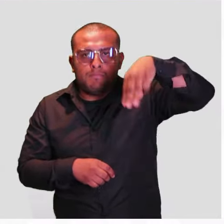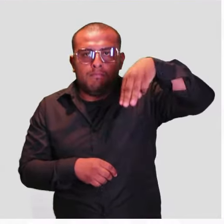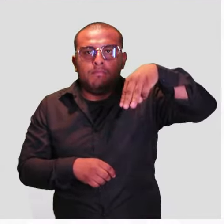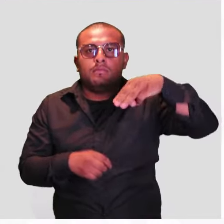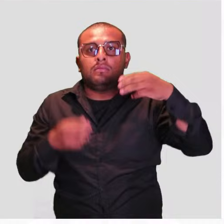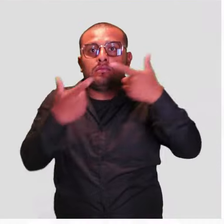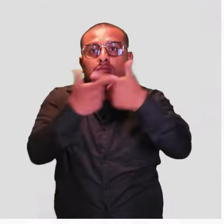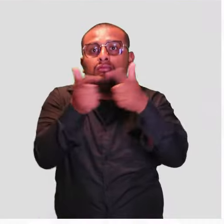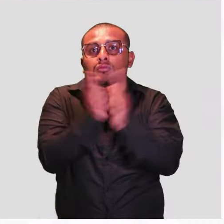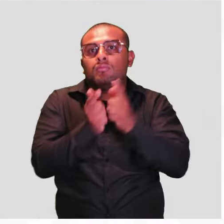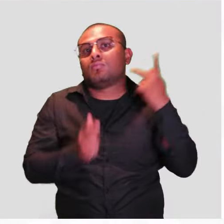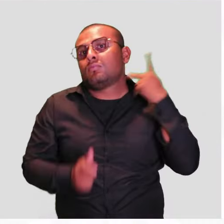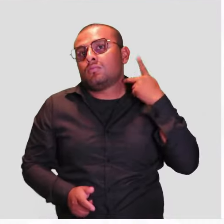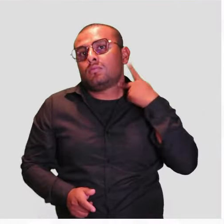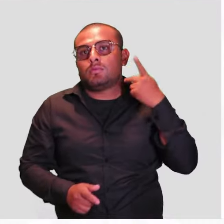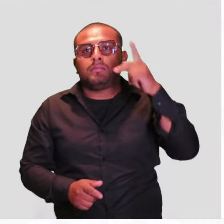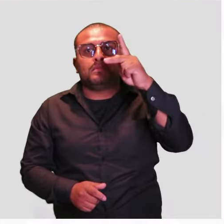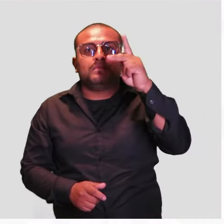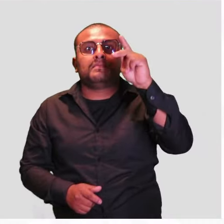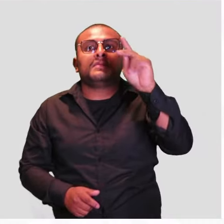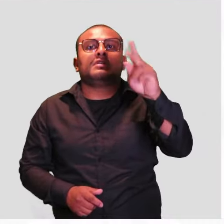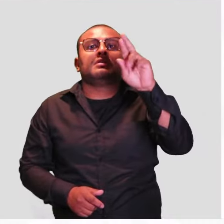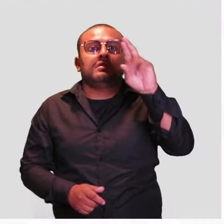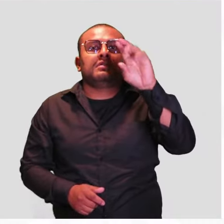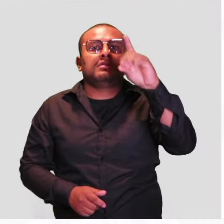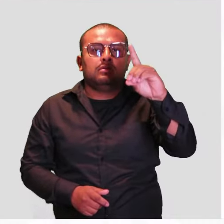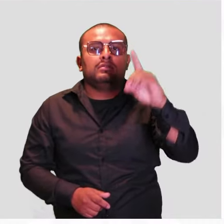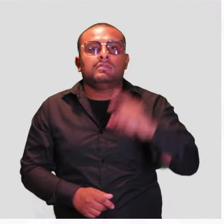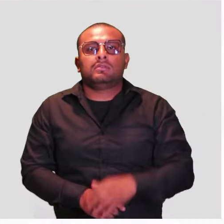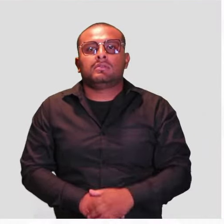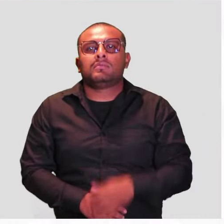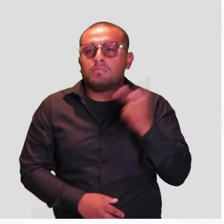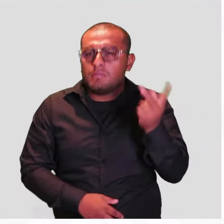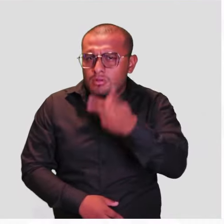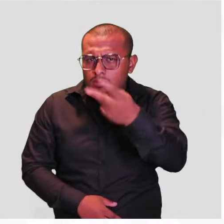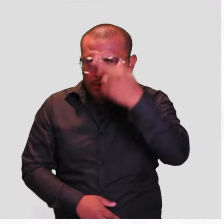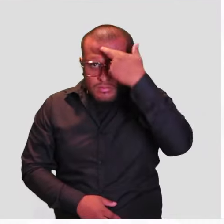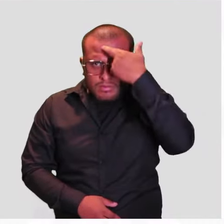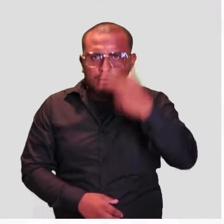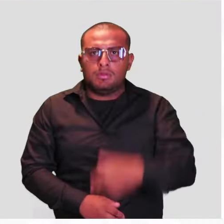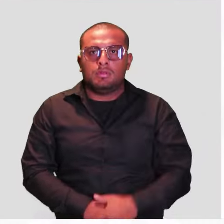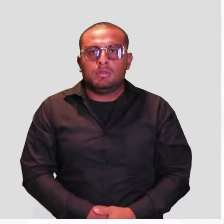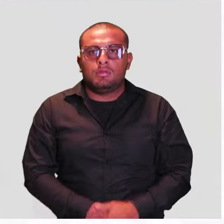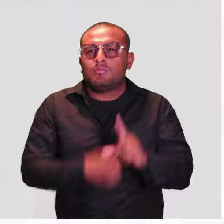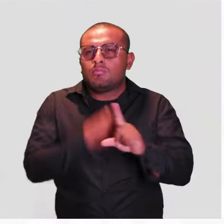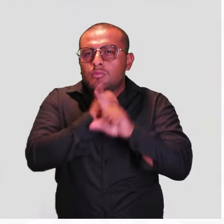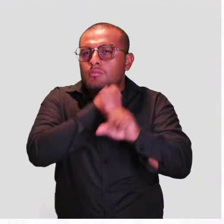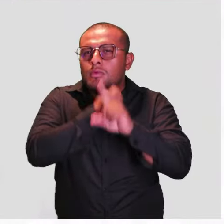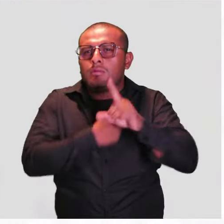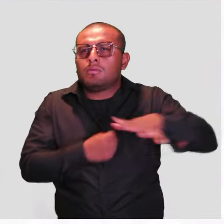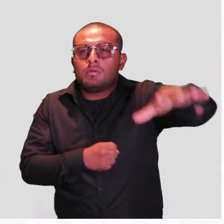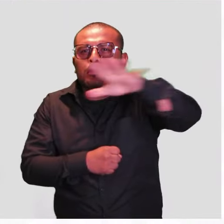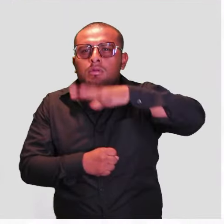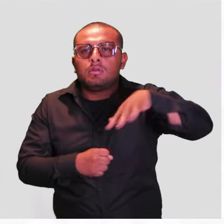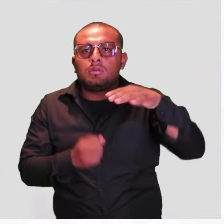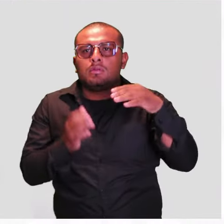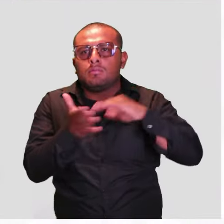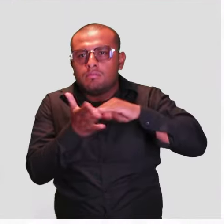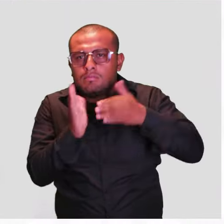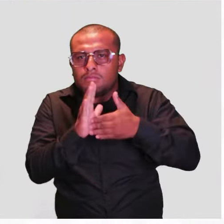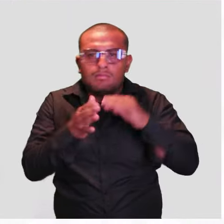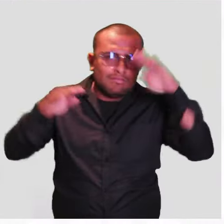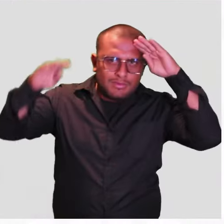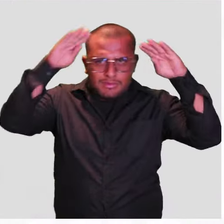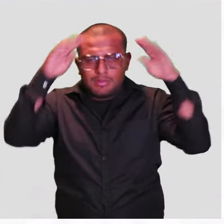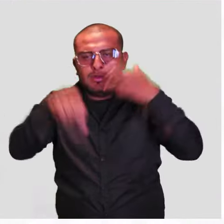el planteamiento. ¿Qué propuestas o estrategias tiene para atender las necesidades o solucionar los problemas de San Juan del Río? Cuenta con